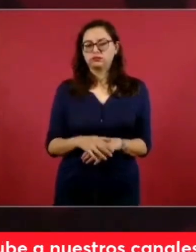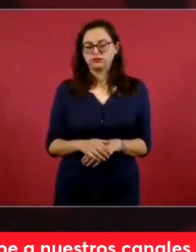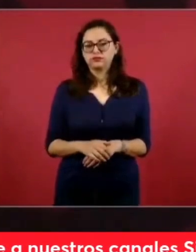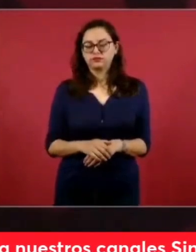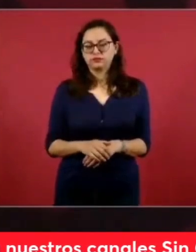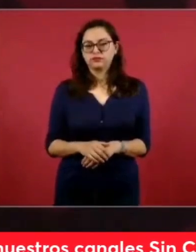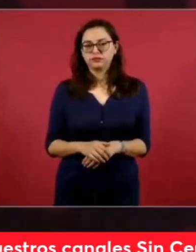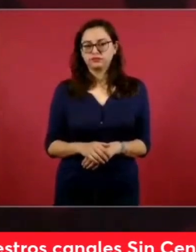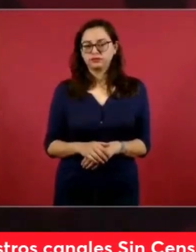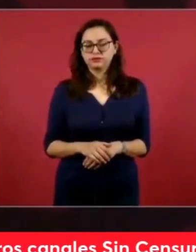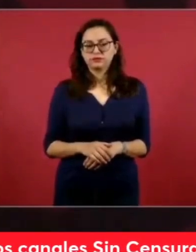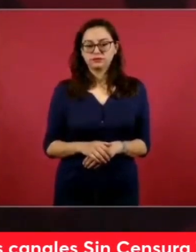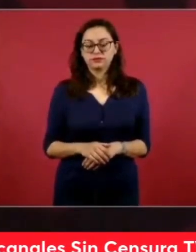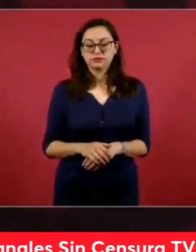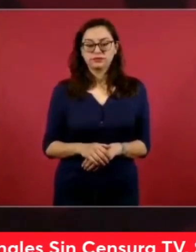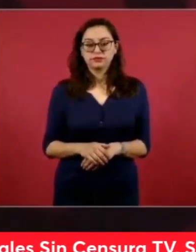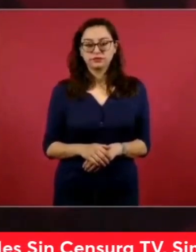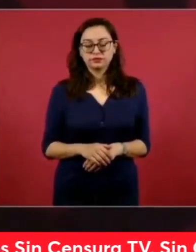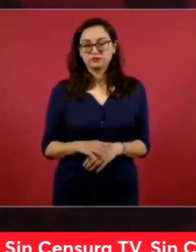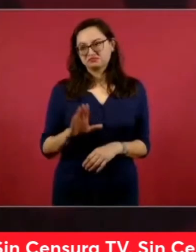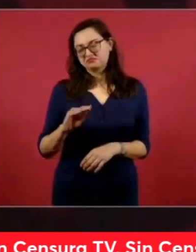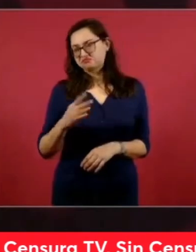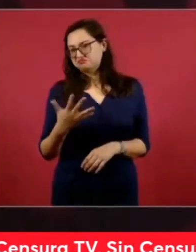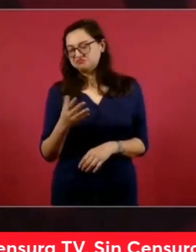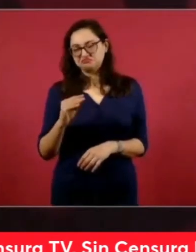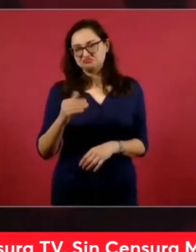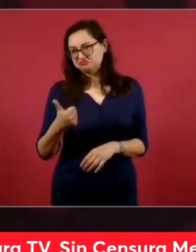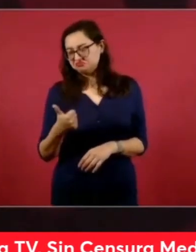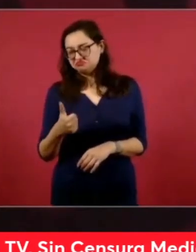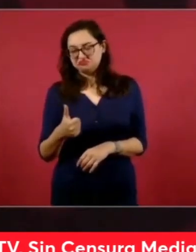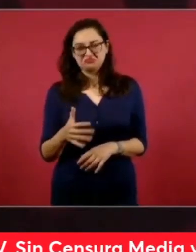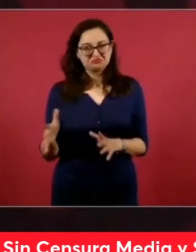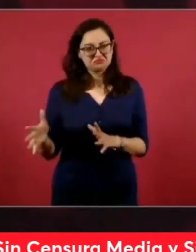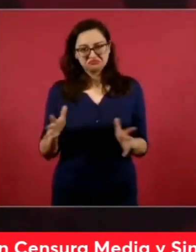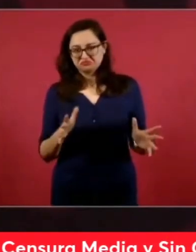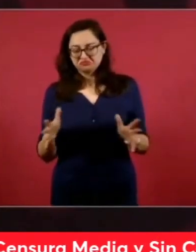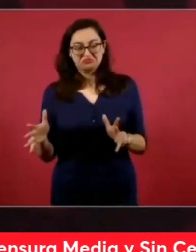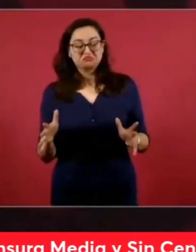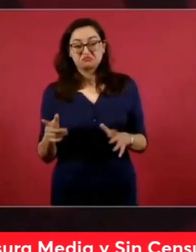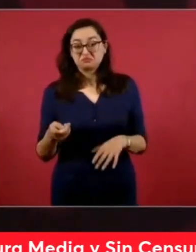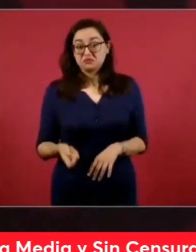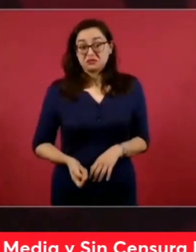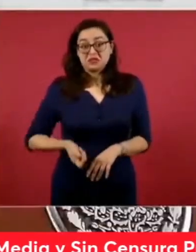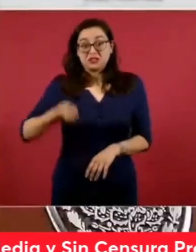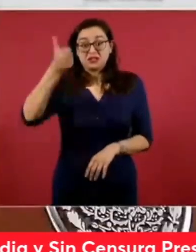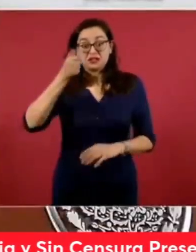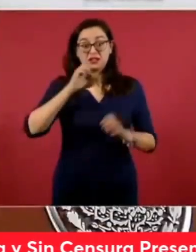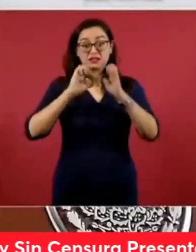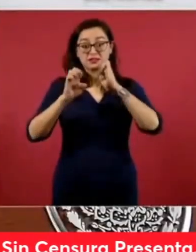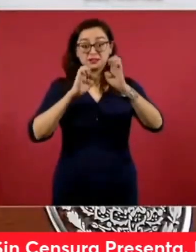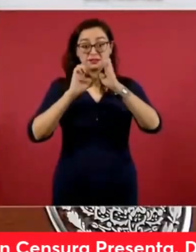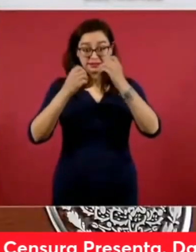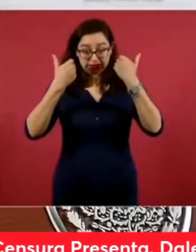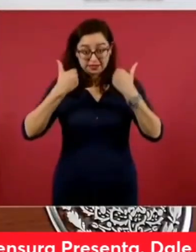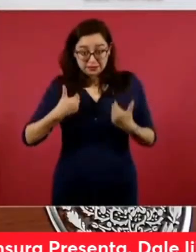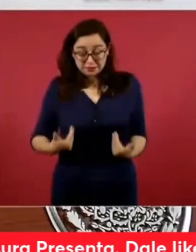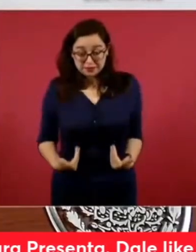ejerciendo el derecho de réplica. Y no las publicaban, o las publicaban.